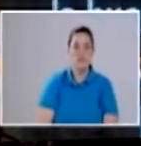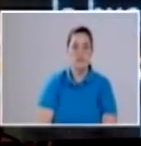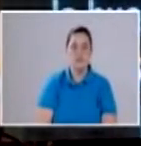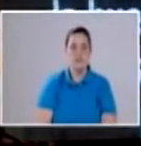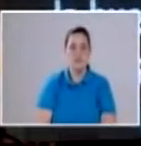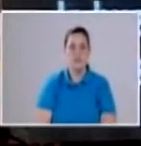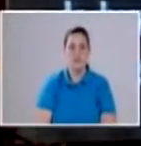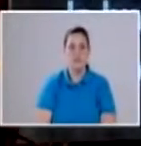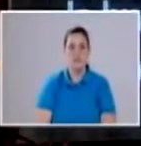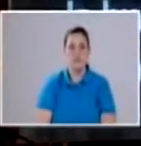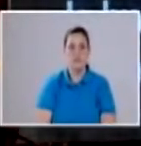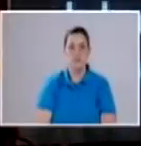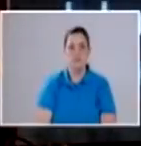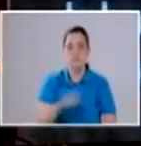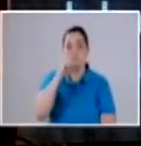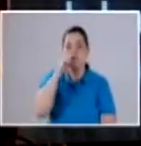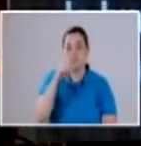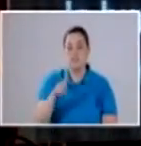Aún para ver una película.